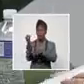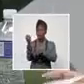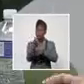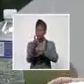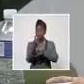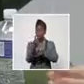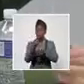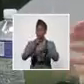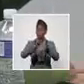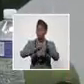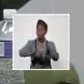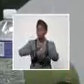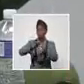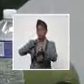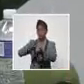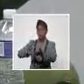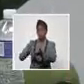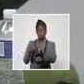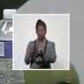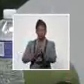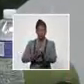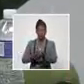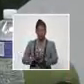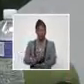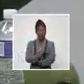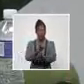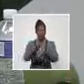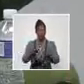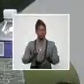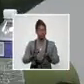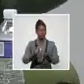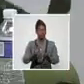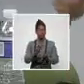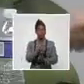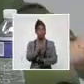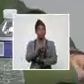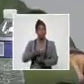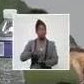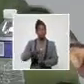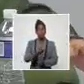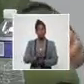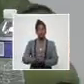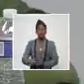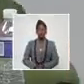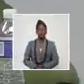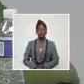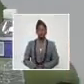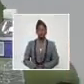dando a conocer que se aprobaba esa medida.